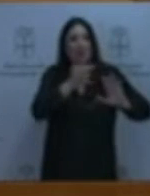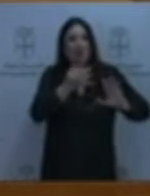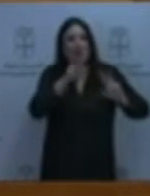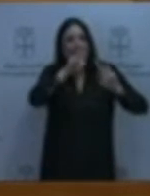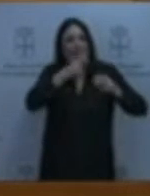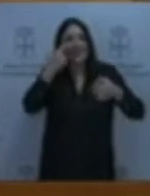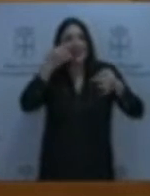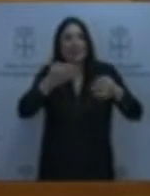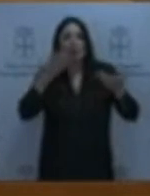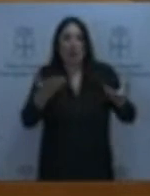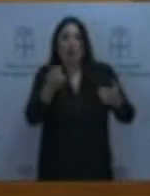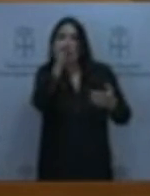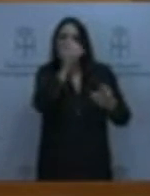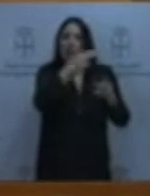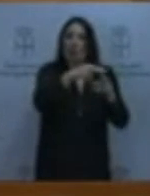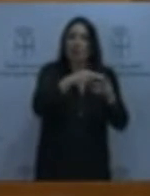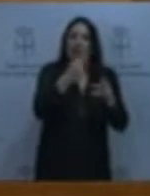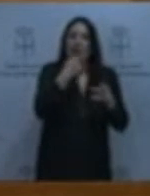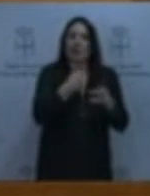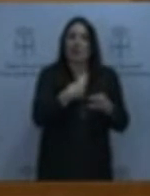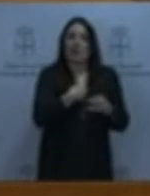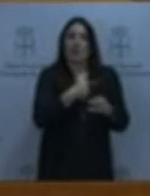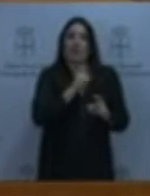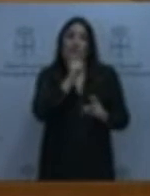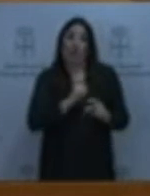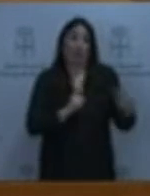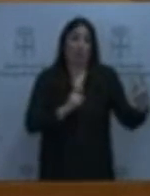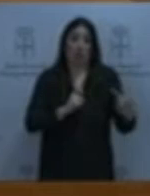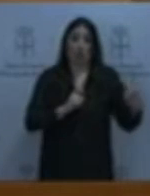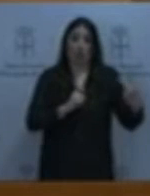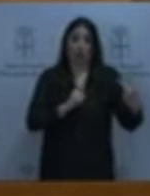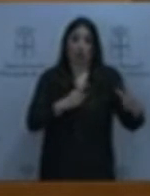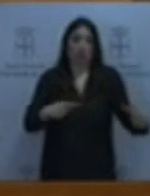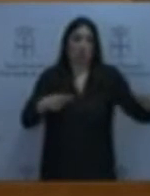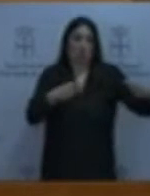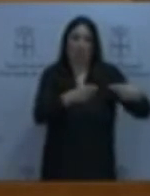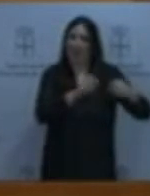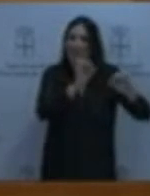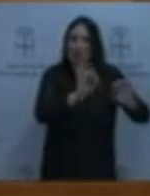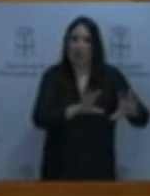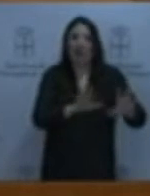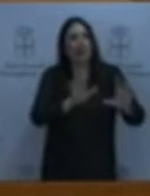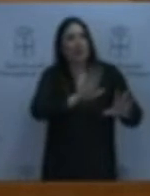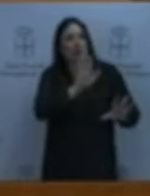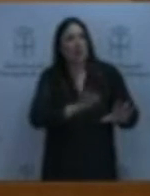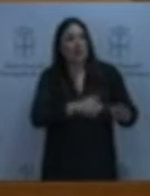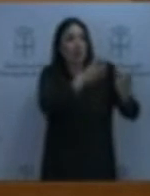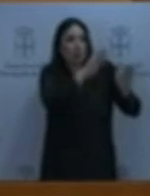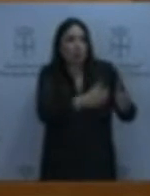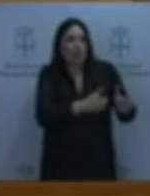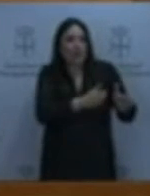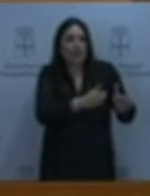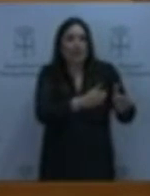Su postura política es la de que los dos patronos hacen cargo por igual. Sin embargo, parece que usted no tomó las prevenciones necesarias antes de